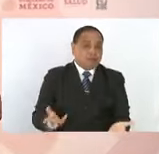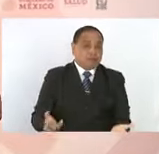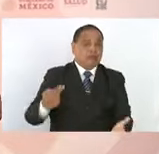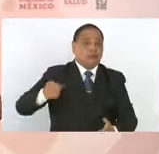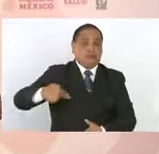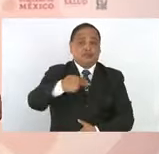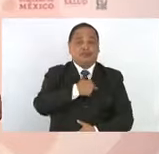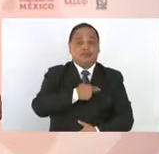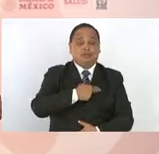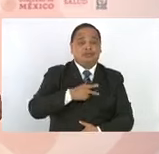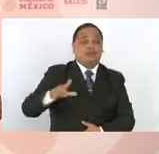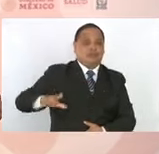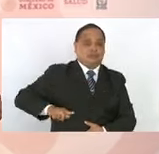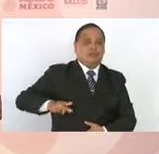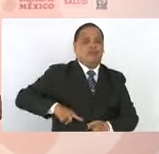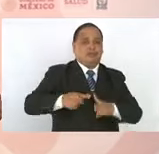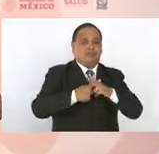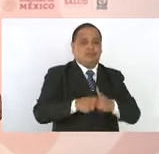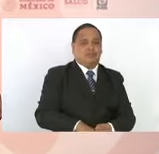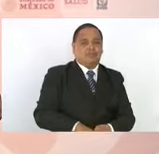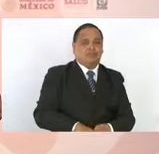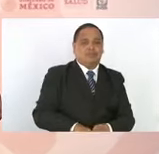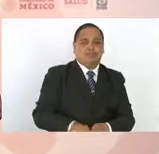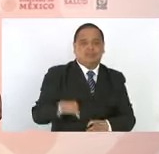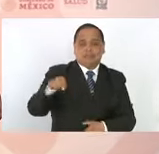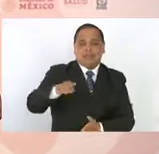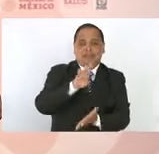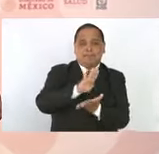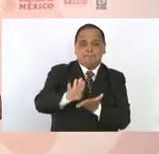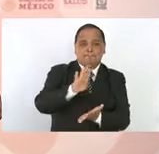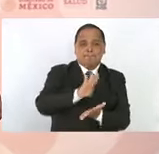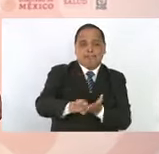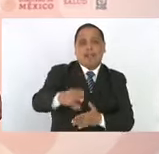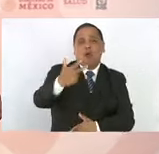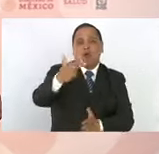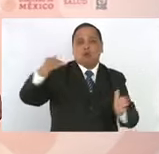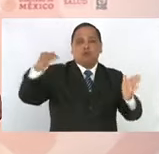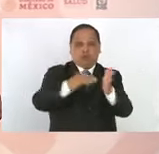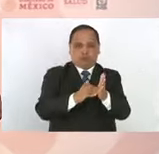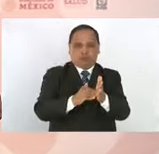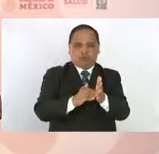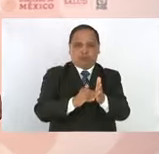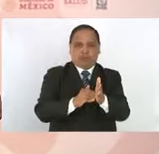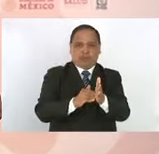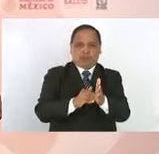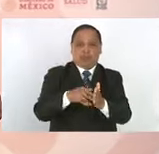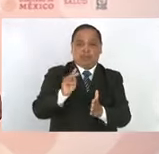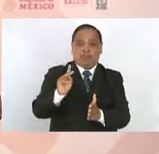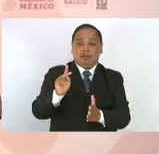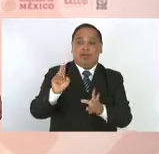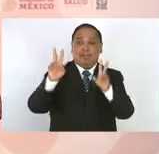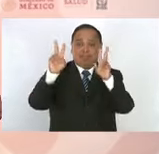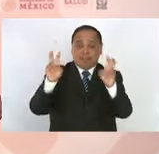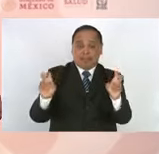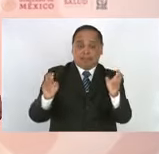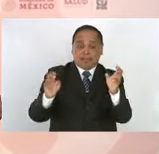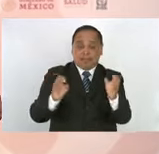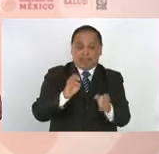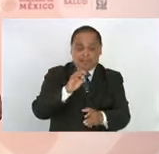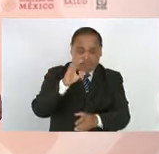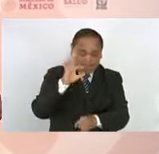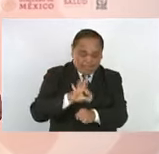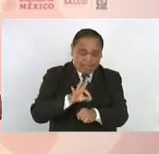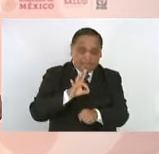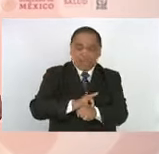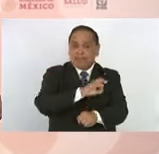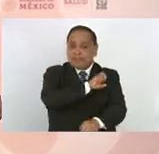llegamos, entregaban 8,000 becas para especialistas. Ahora ya